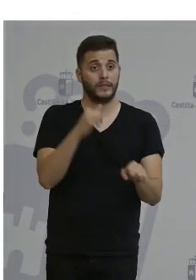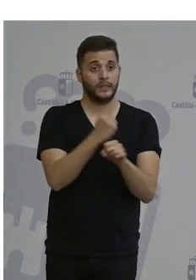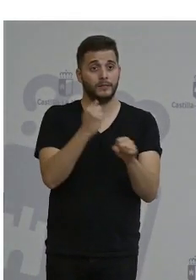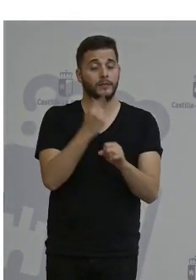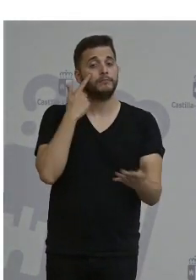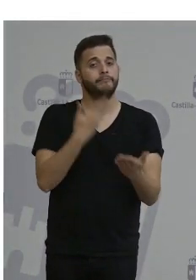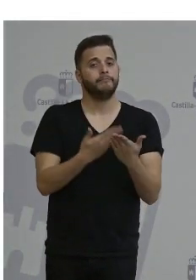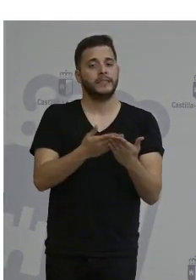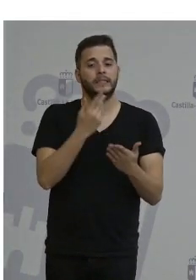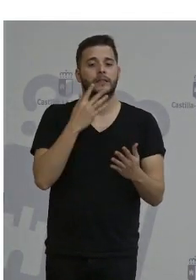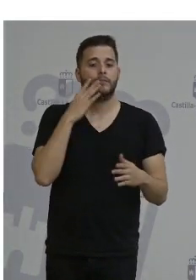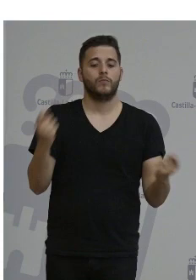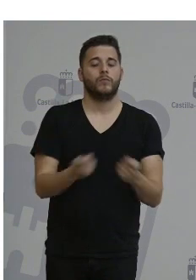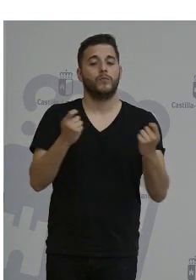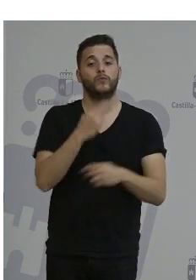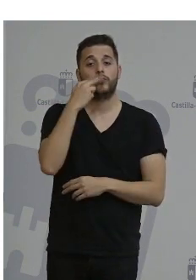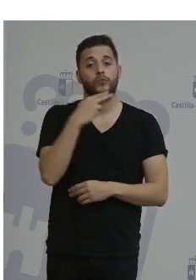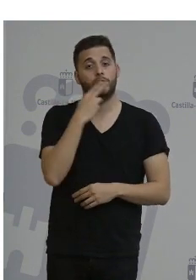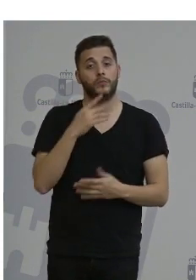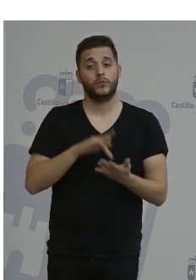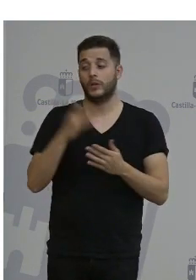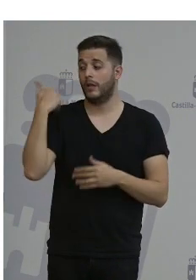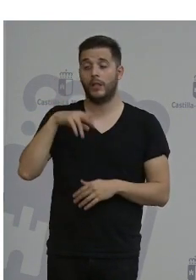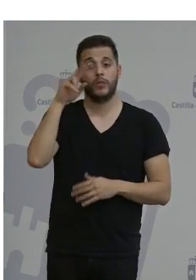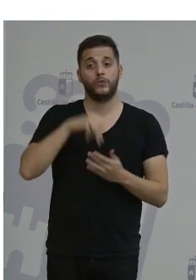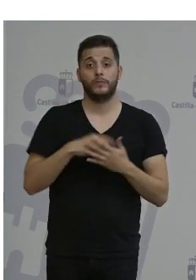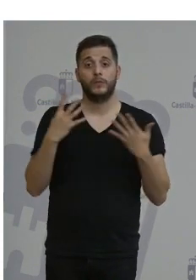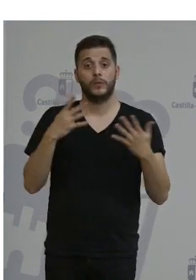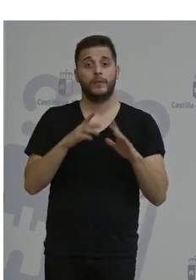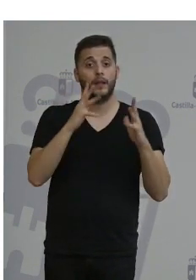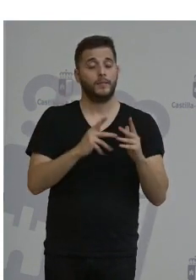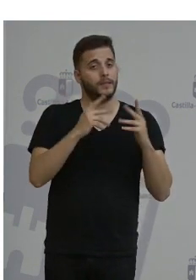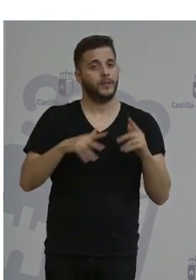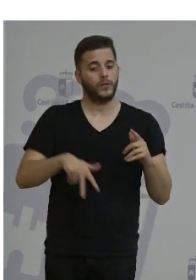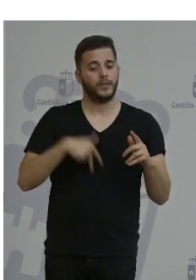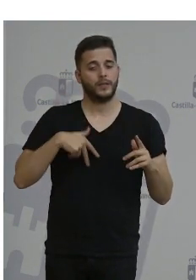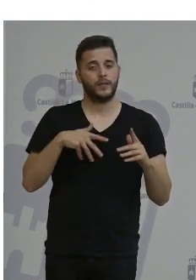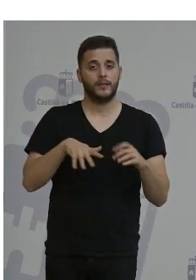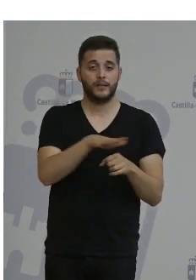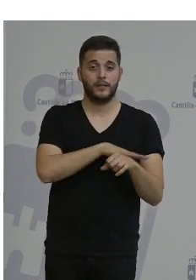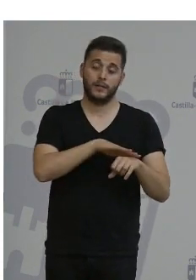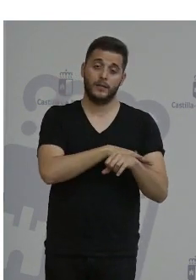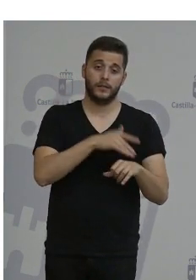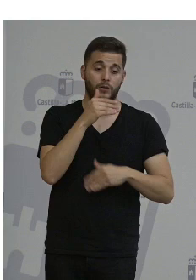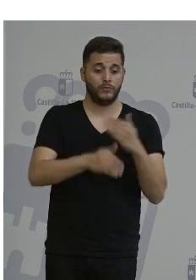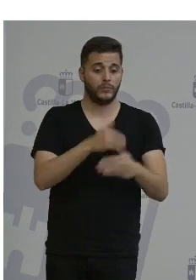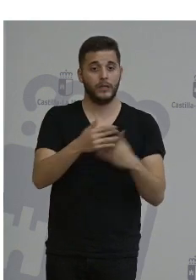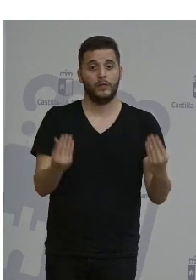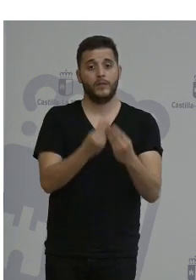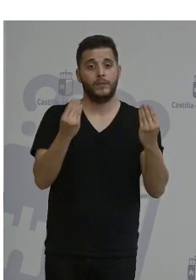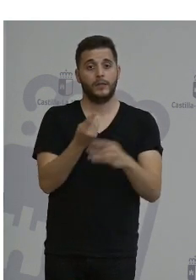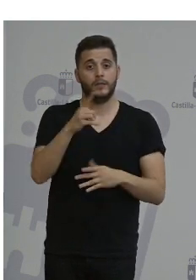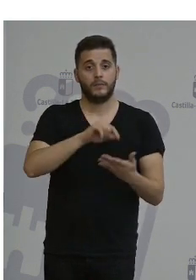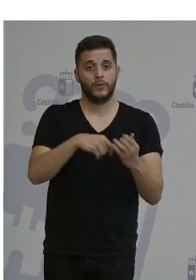impulso y compromiso que desde el año 2009 ha realizado la Administración General del Estado para mejorar sus procedimientos y atraer talentos